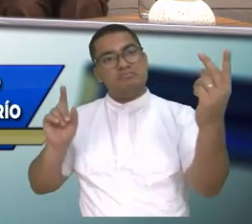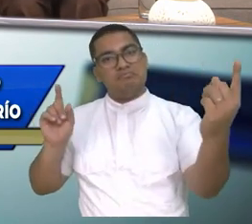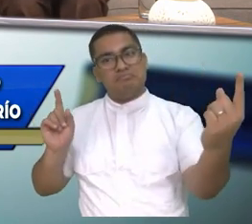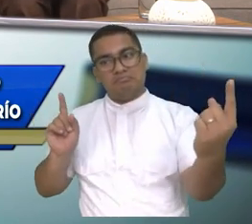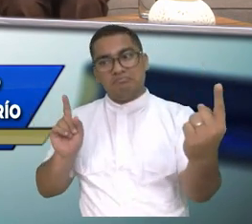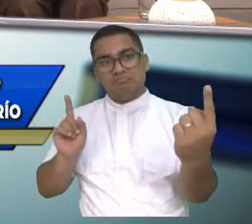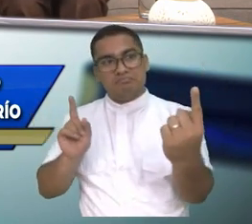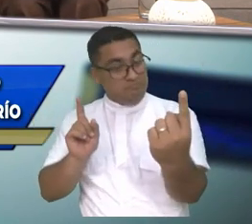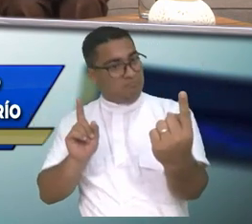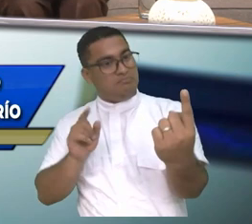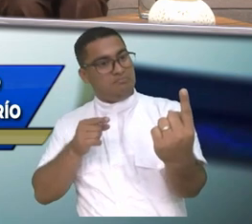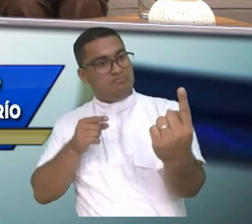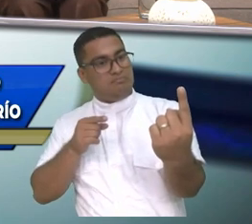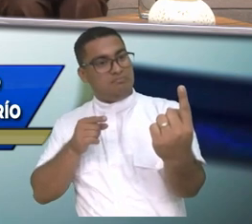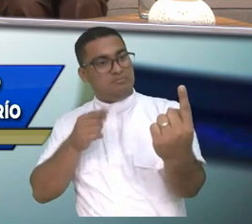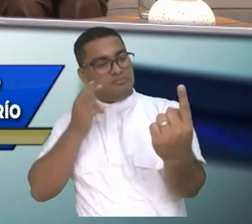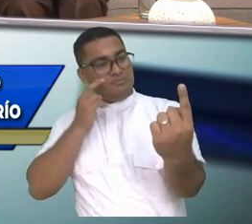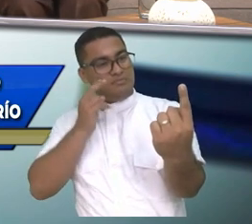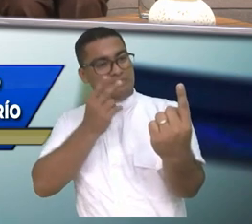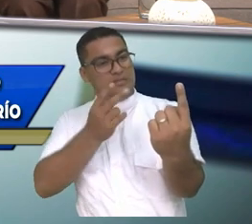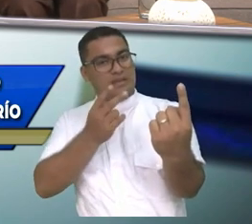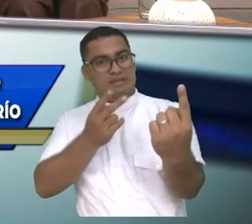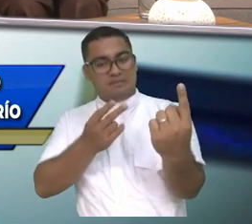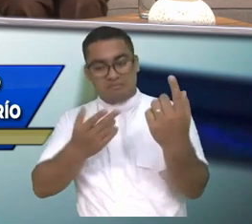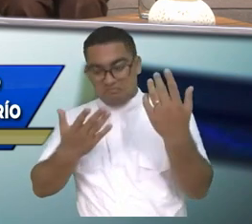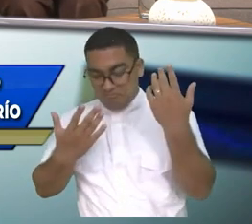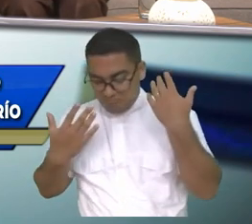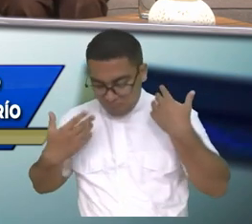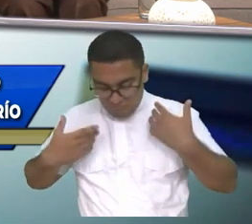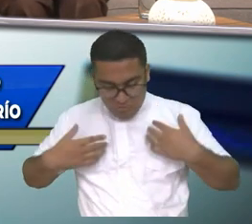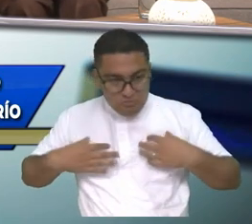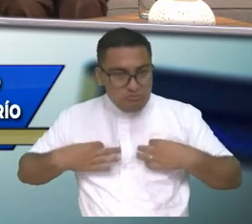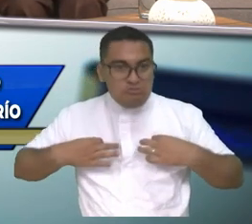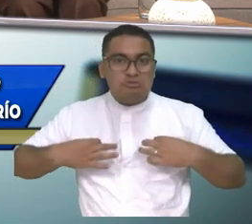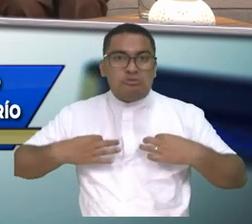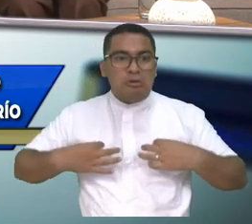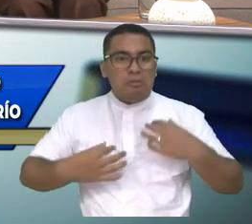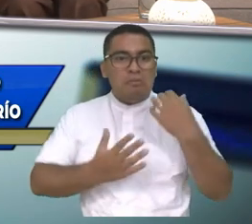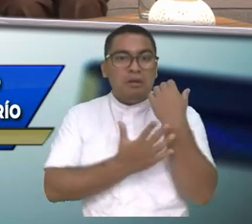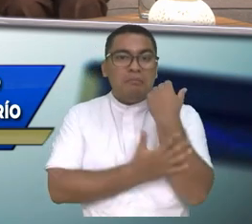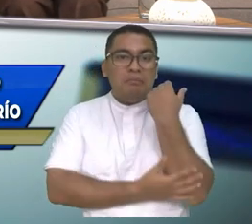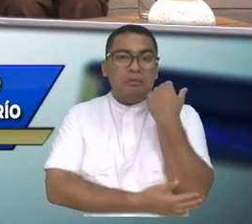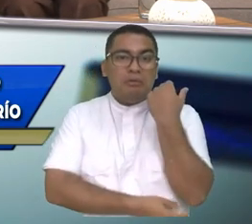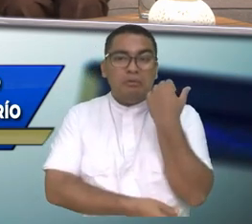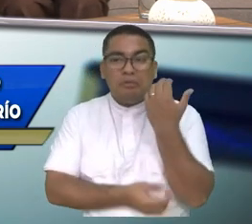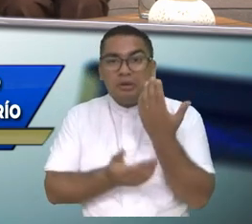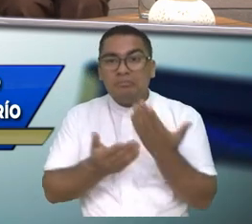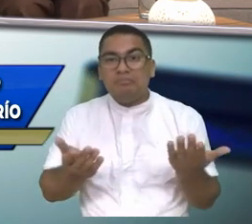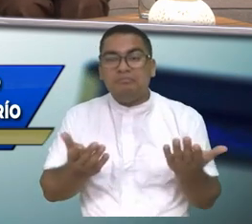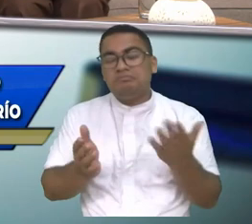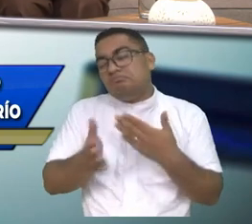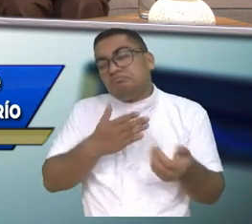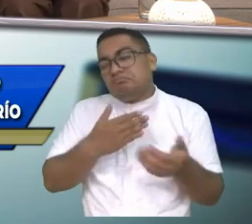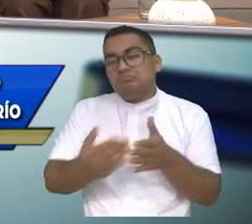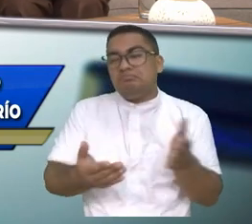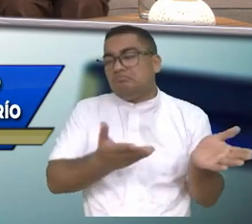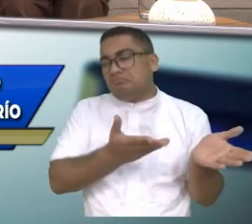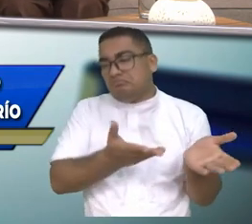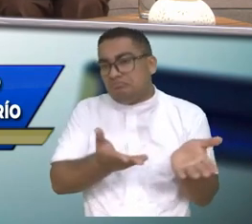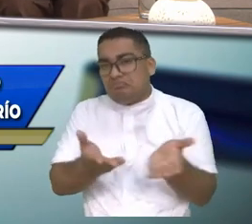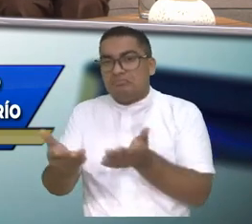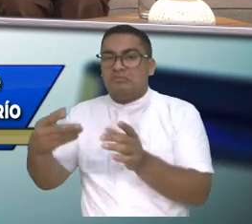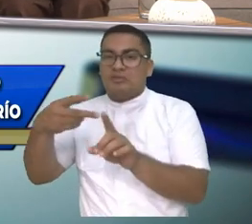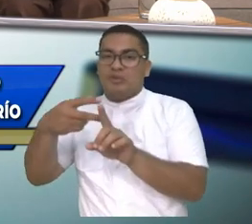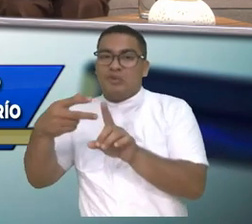recibiendo, dice: ¿cómo lo voy a llevar allá a este personaje? Y lo llevó a un hotel humilde. Se